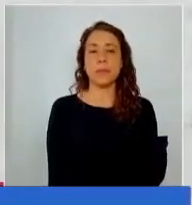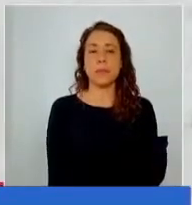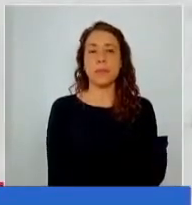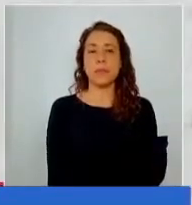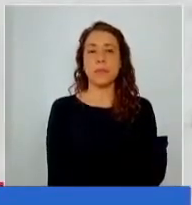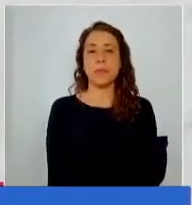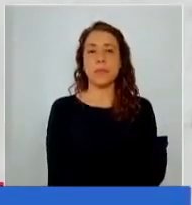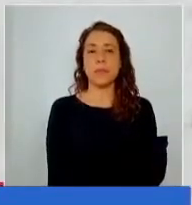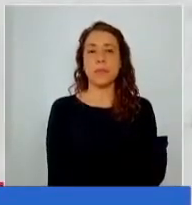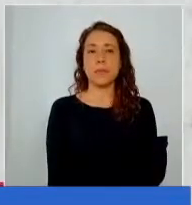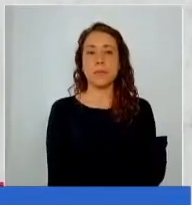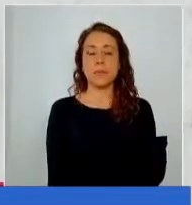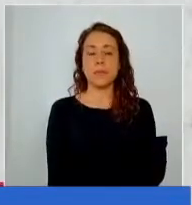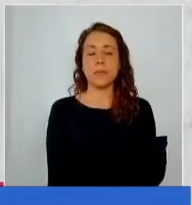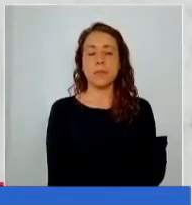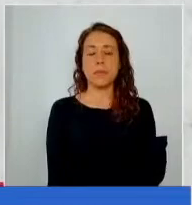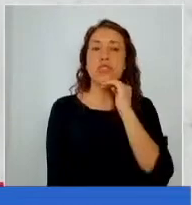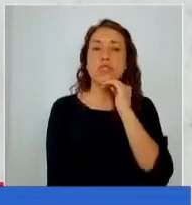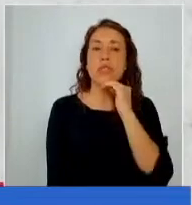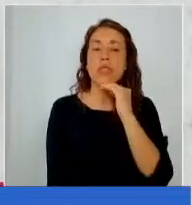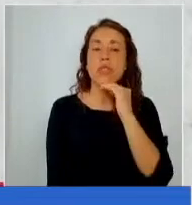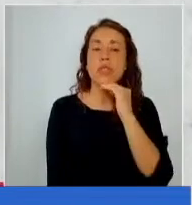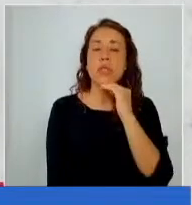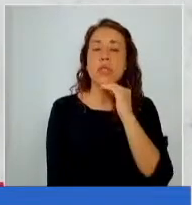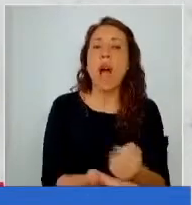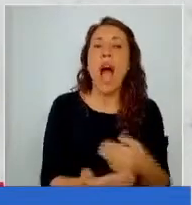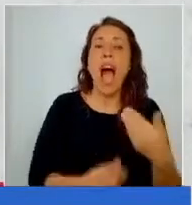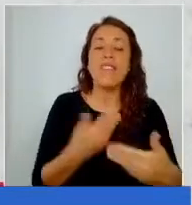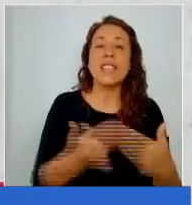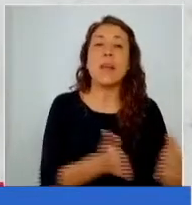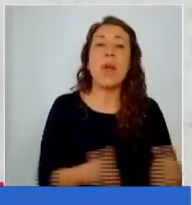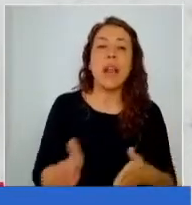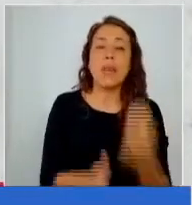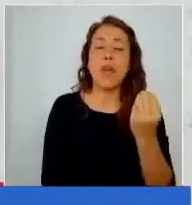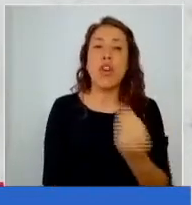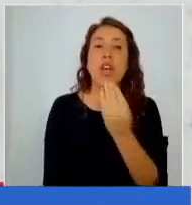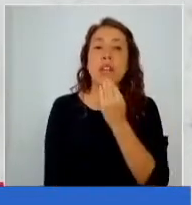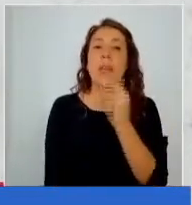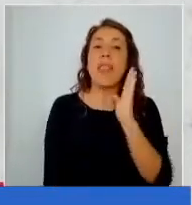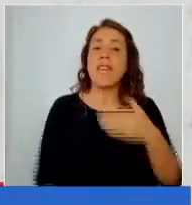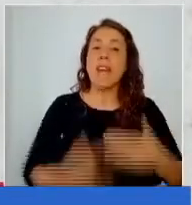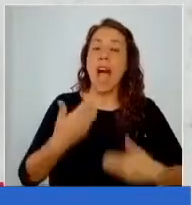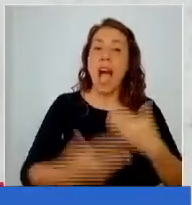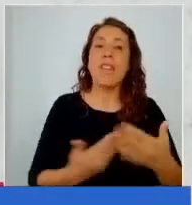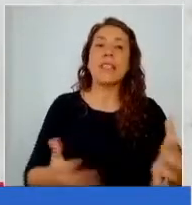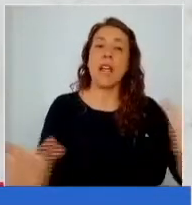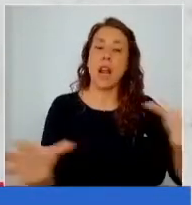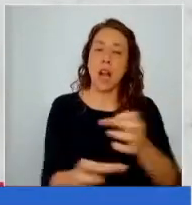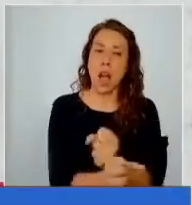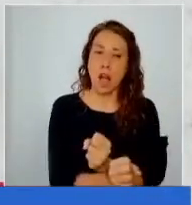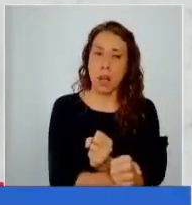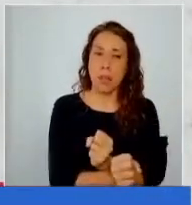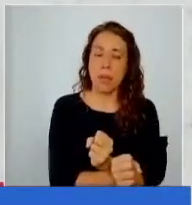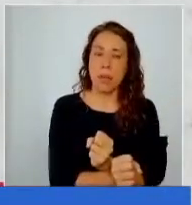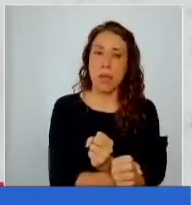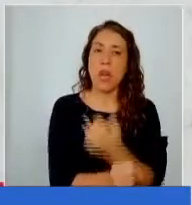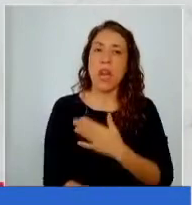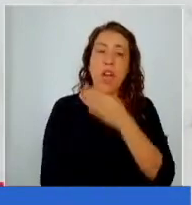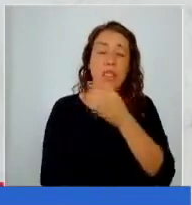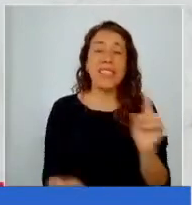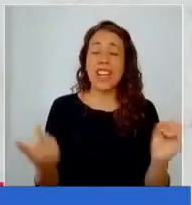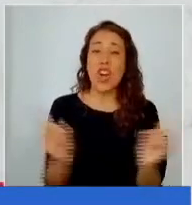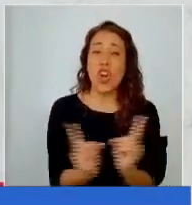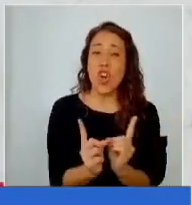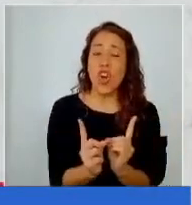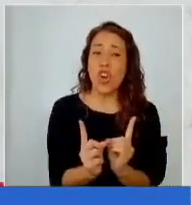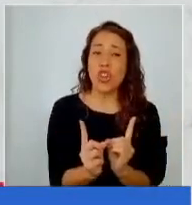no basta con tramitar transitar por el camino correcto también hay que avanzar con rapidez quiero decir brevemente de qué